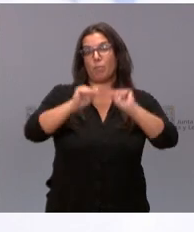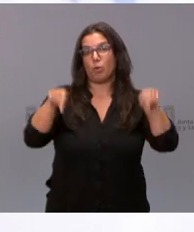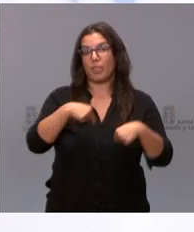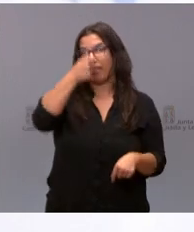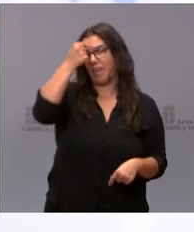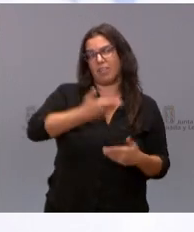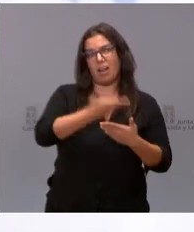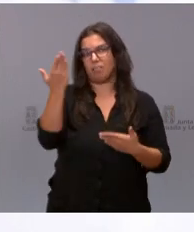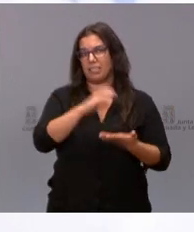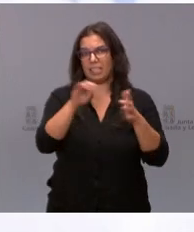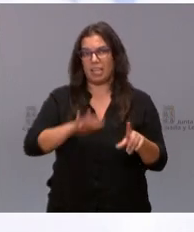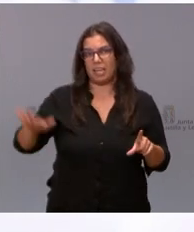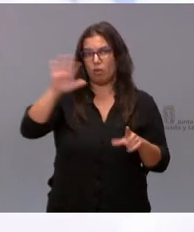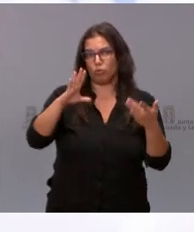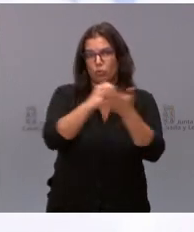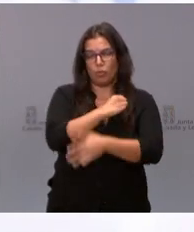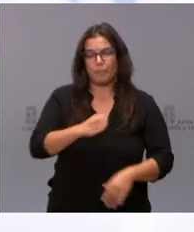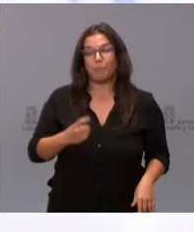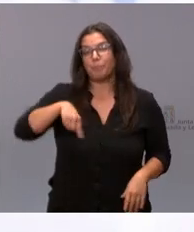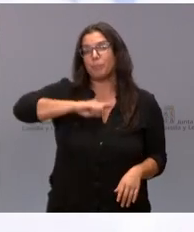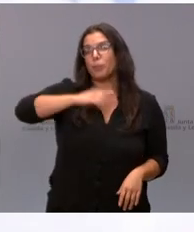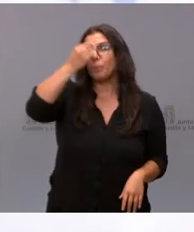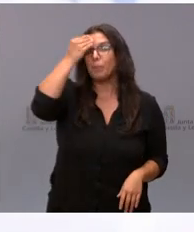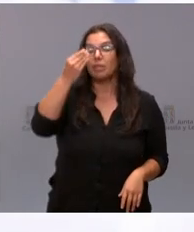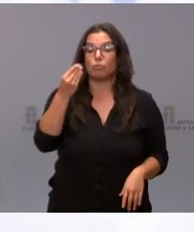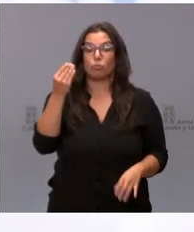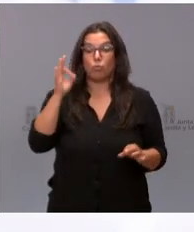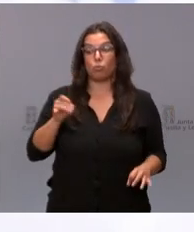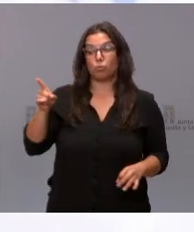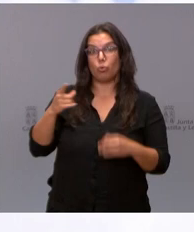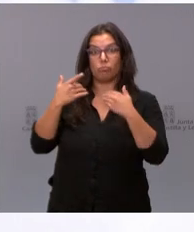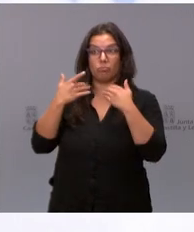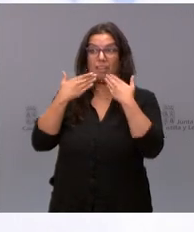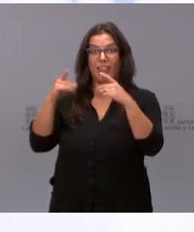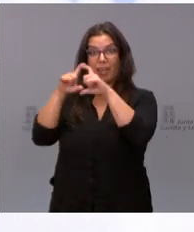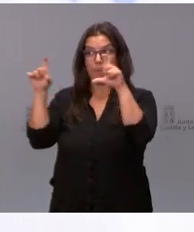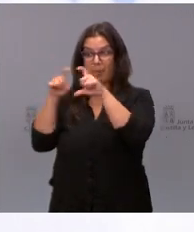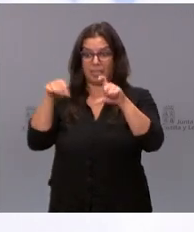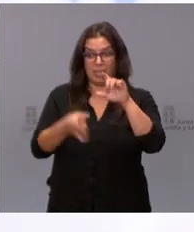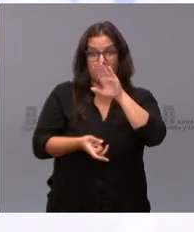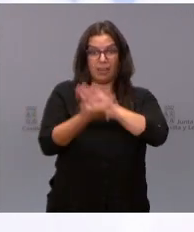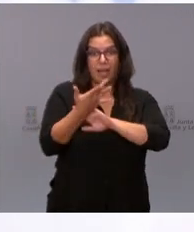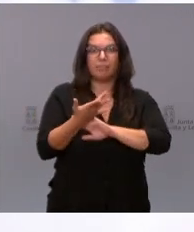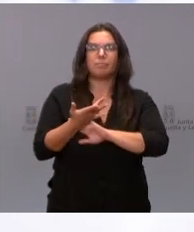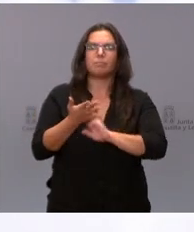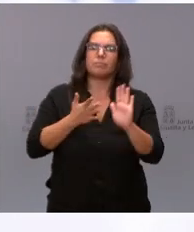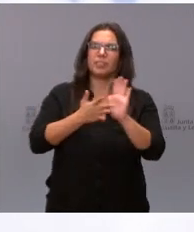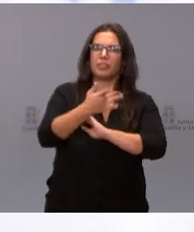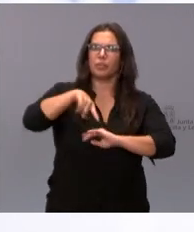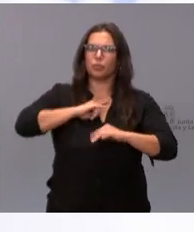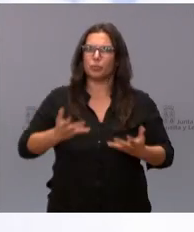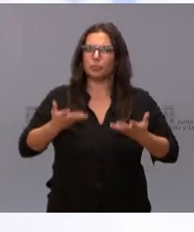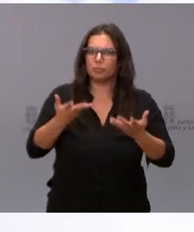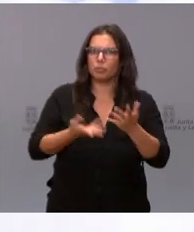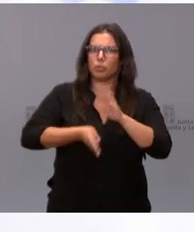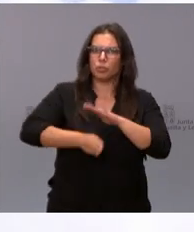toda castilla y león' consideramos que con la incorporación de esta empresa seguimos creando condiciones para